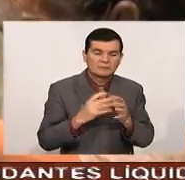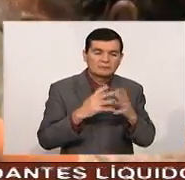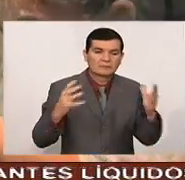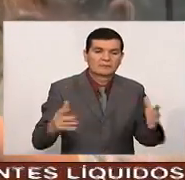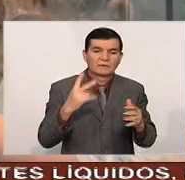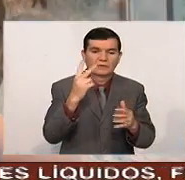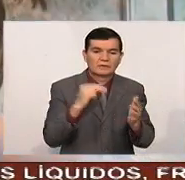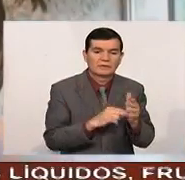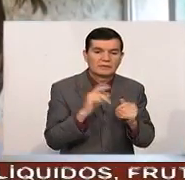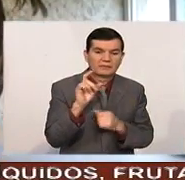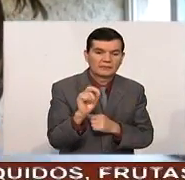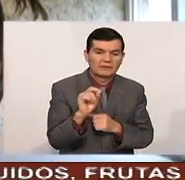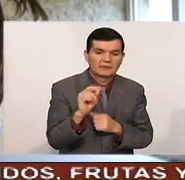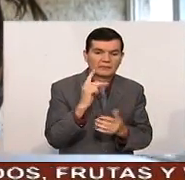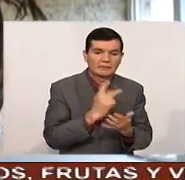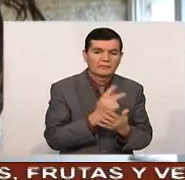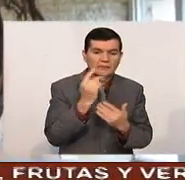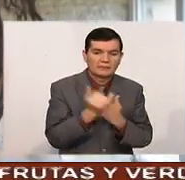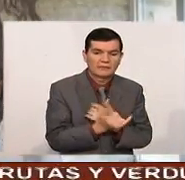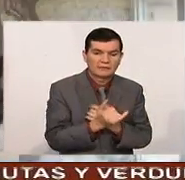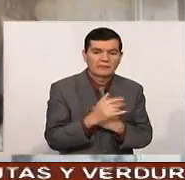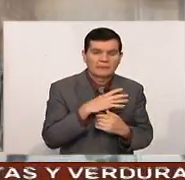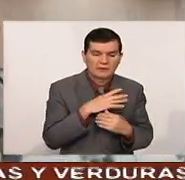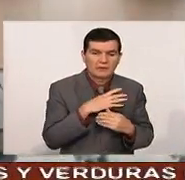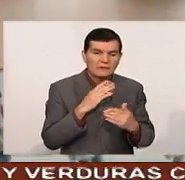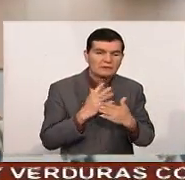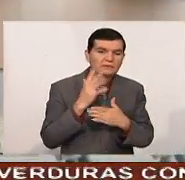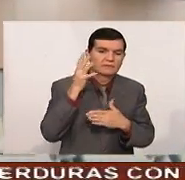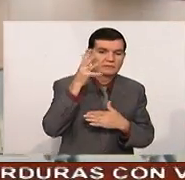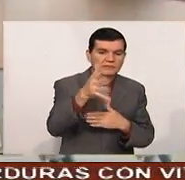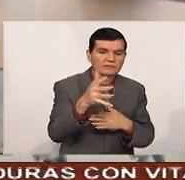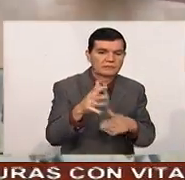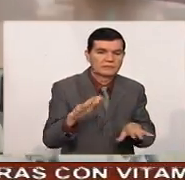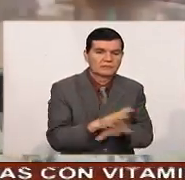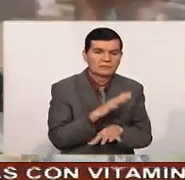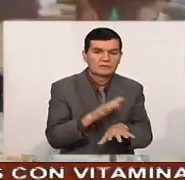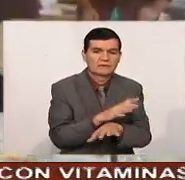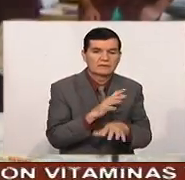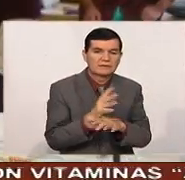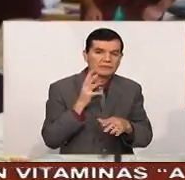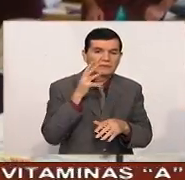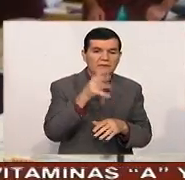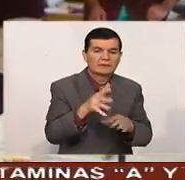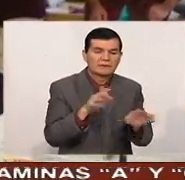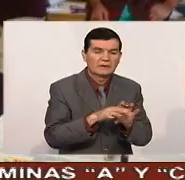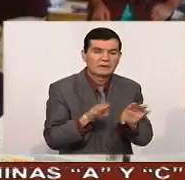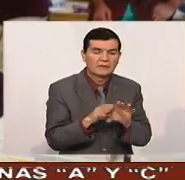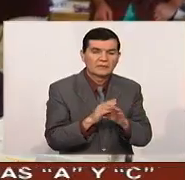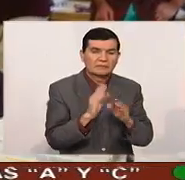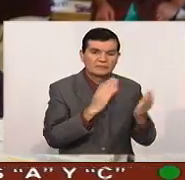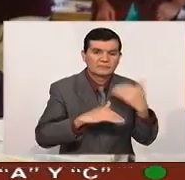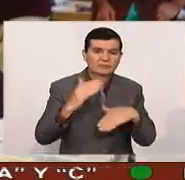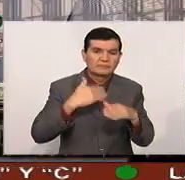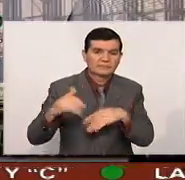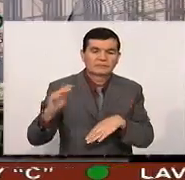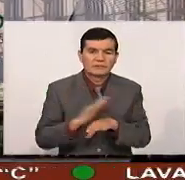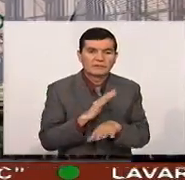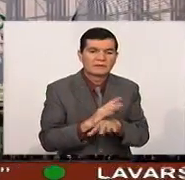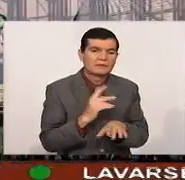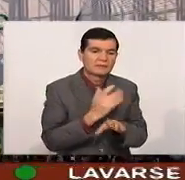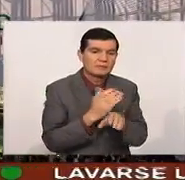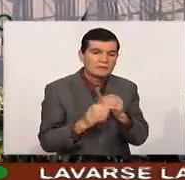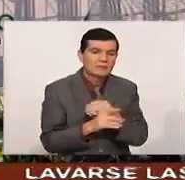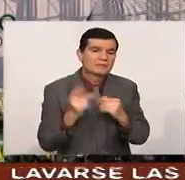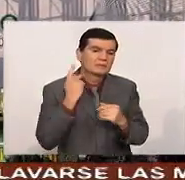hasta el 2020. Un proyecto que va a trascender esta administración, que va a trascender este sexenio, que va a trascender políticas